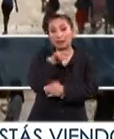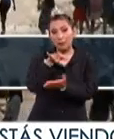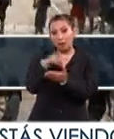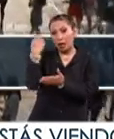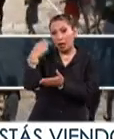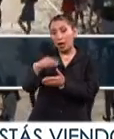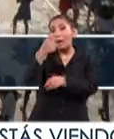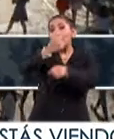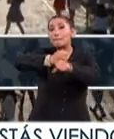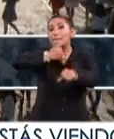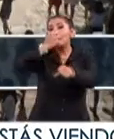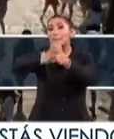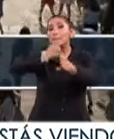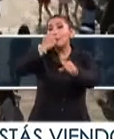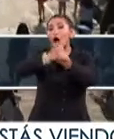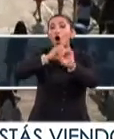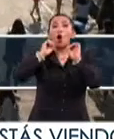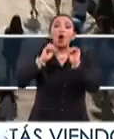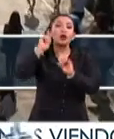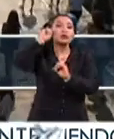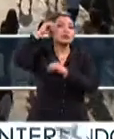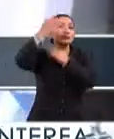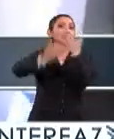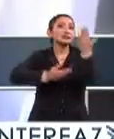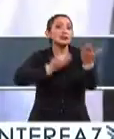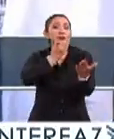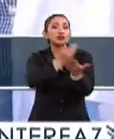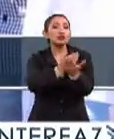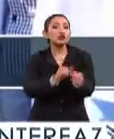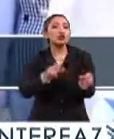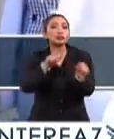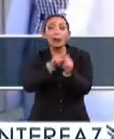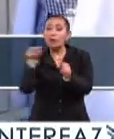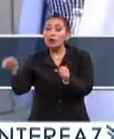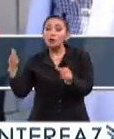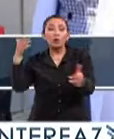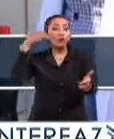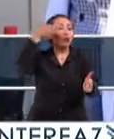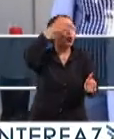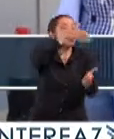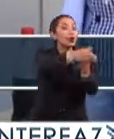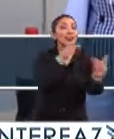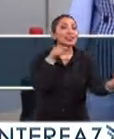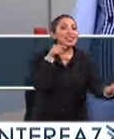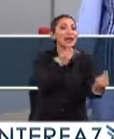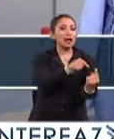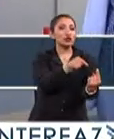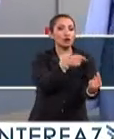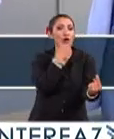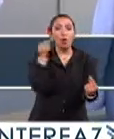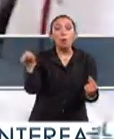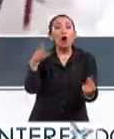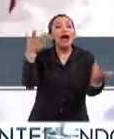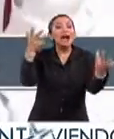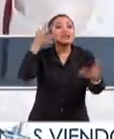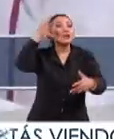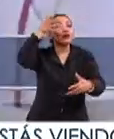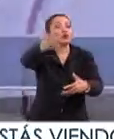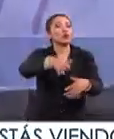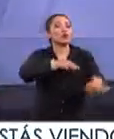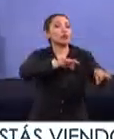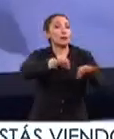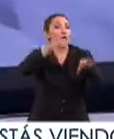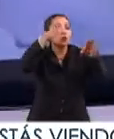le llamamos prácticas o de servicio social, que los ponen en contacto directamente con lo que van a estar haciendo más